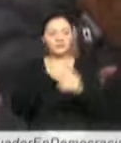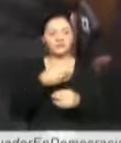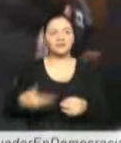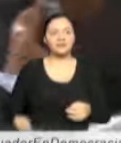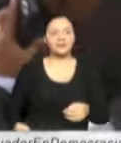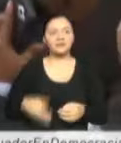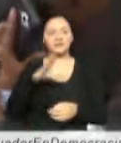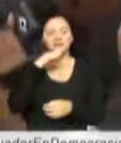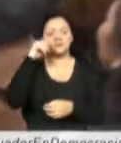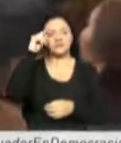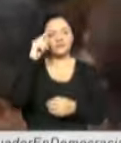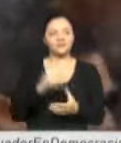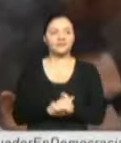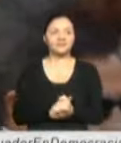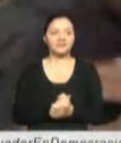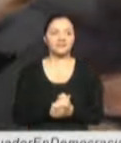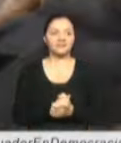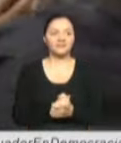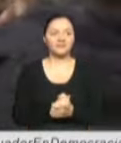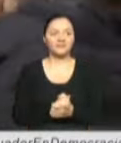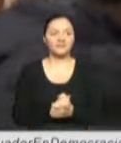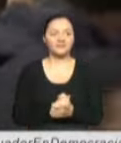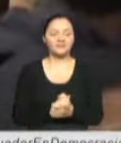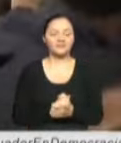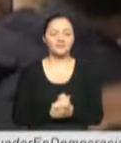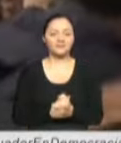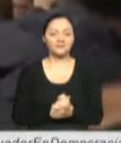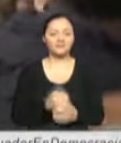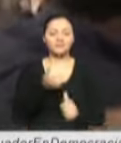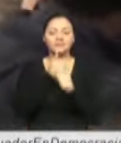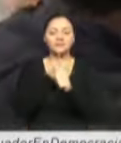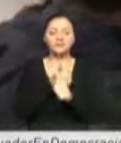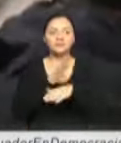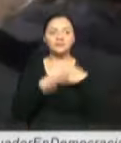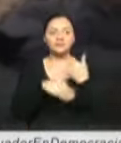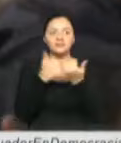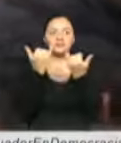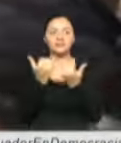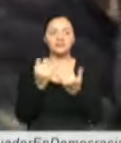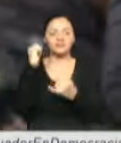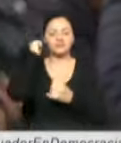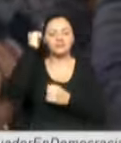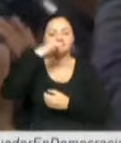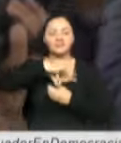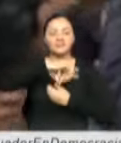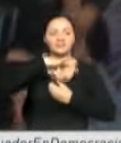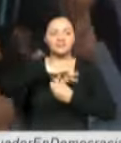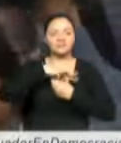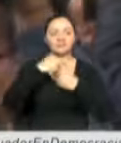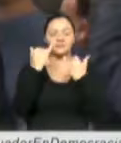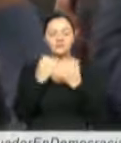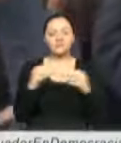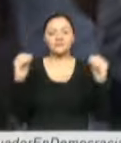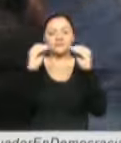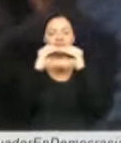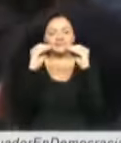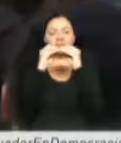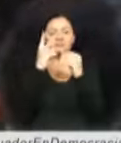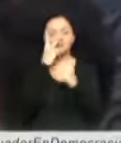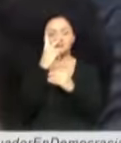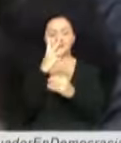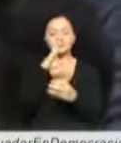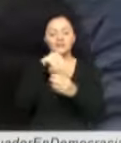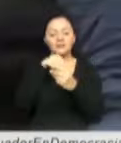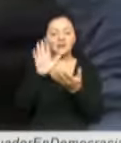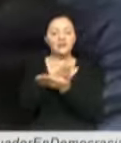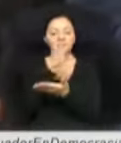de la República, Rafael Correa, quien está haciendo efectivo su derecho al voto, quien está siendo efectivo en la unidad educativa